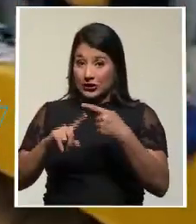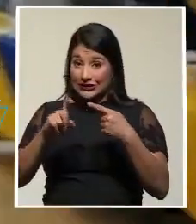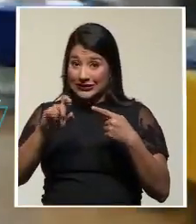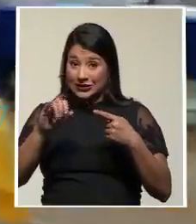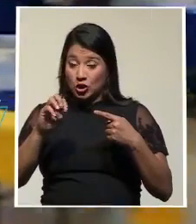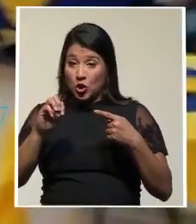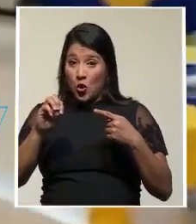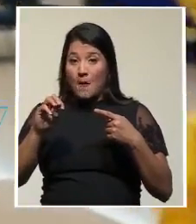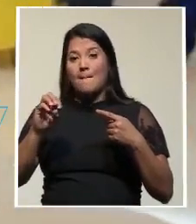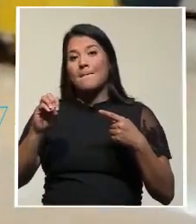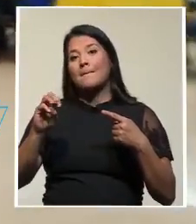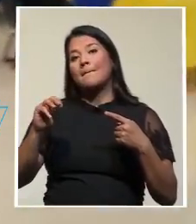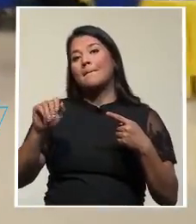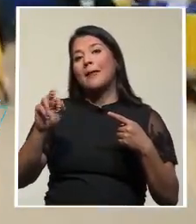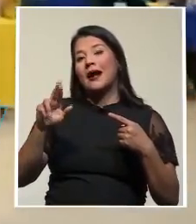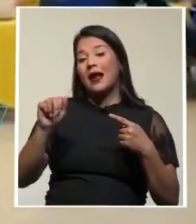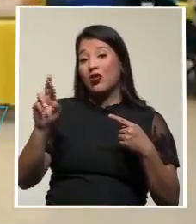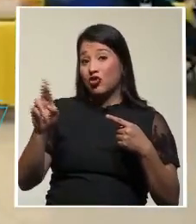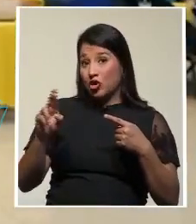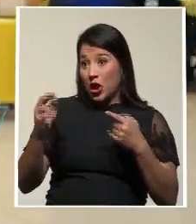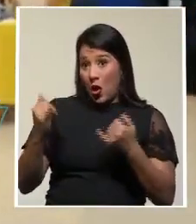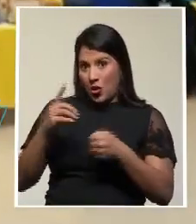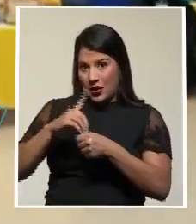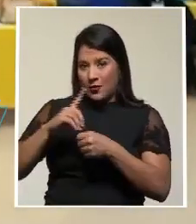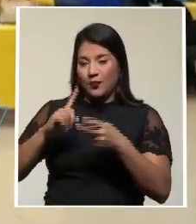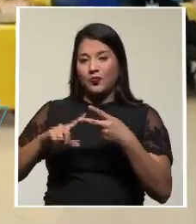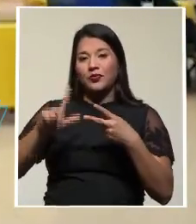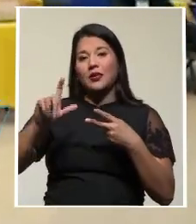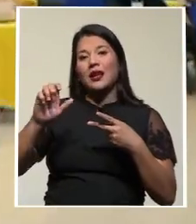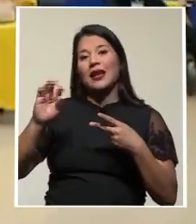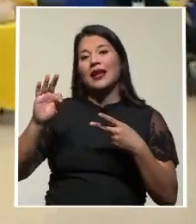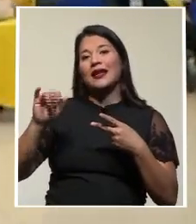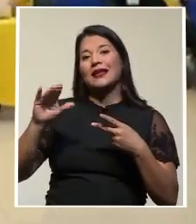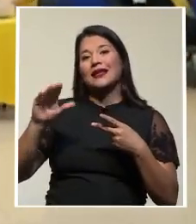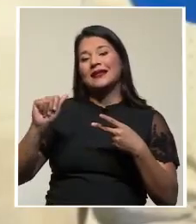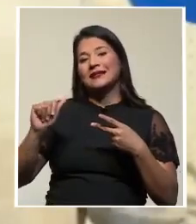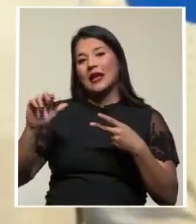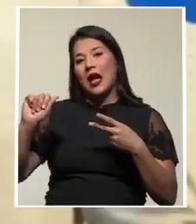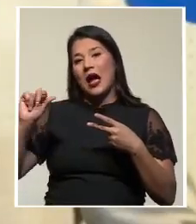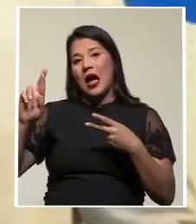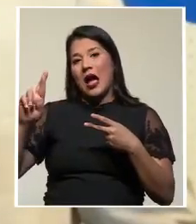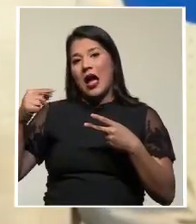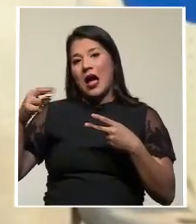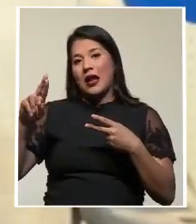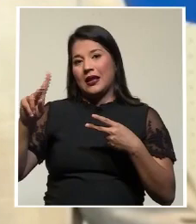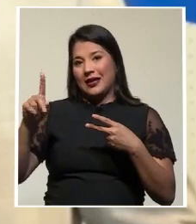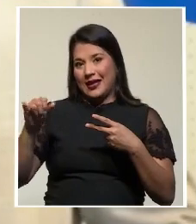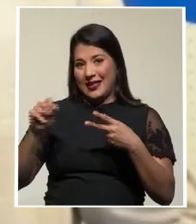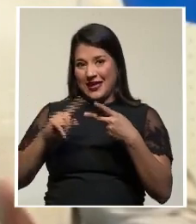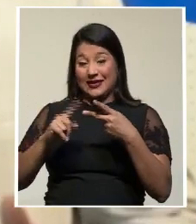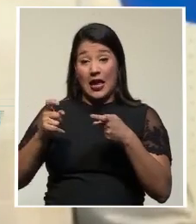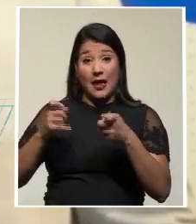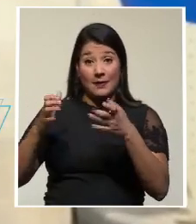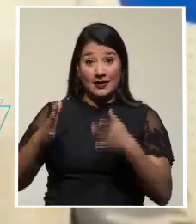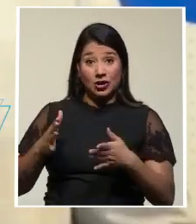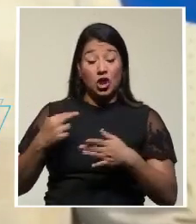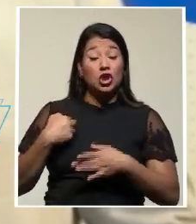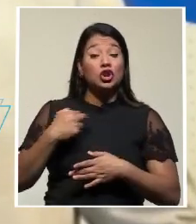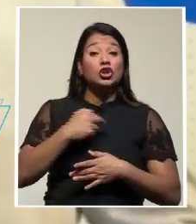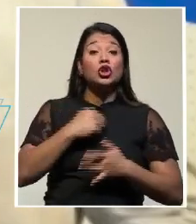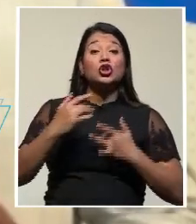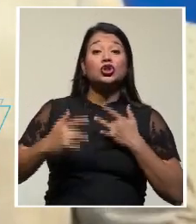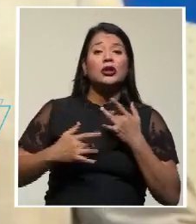de Krushan en el Congreso, y la administradora Leticia Arguedas. Estamos muy